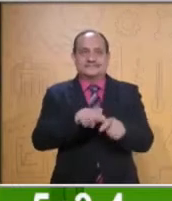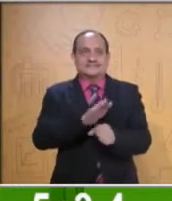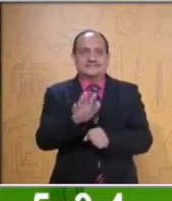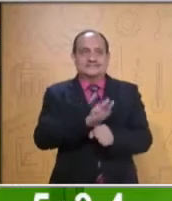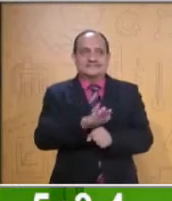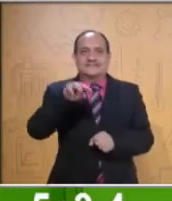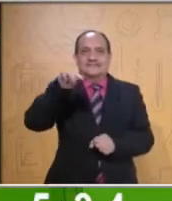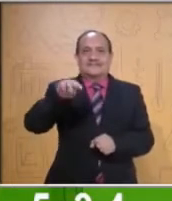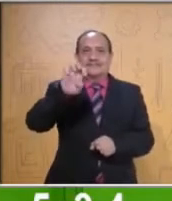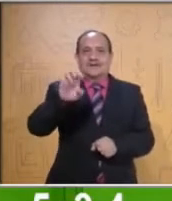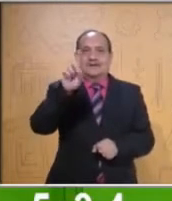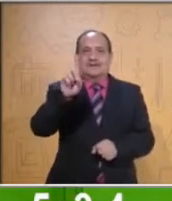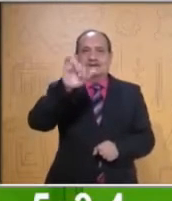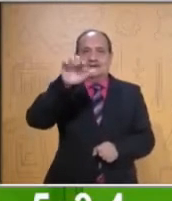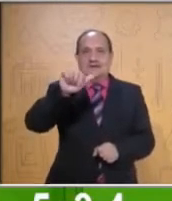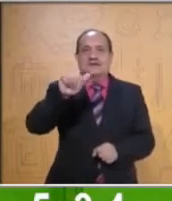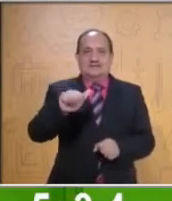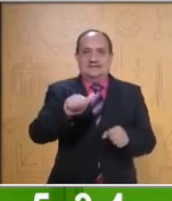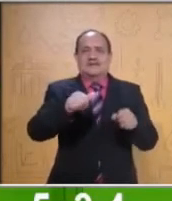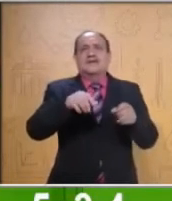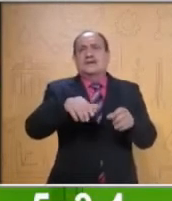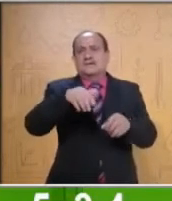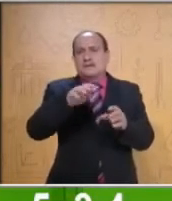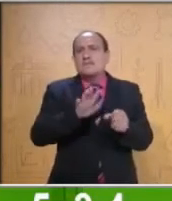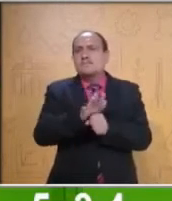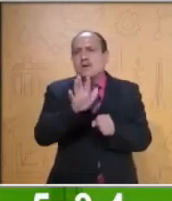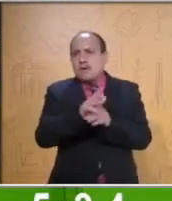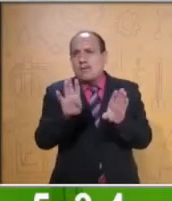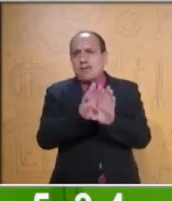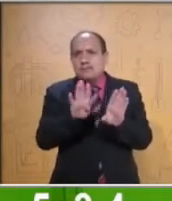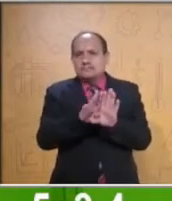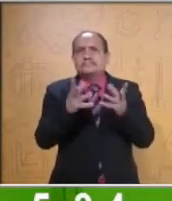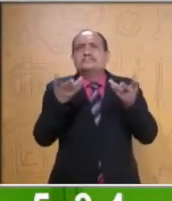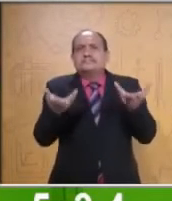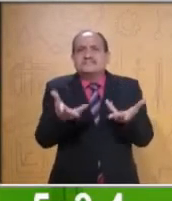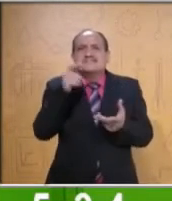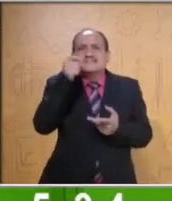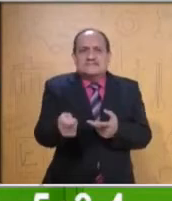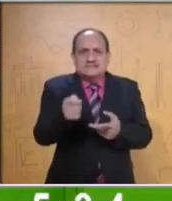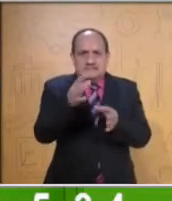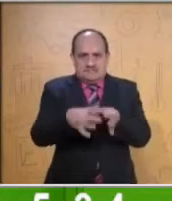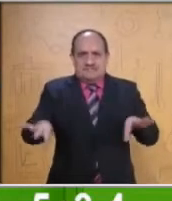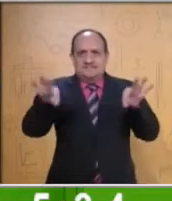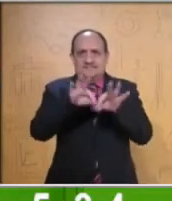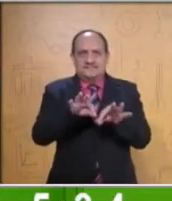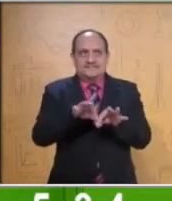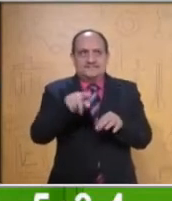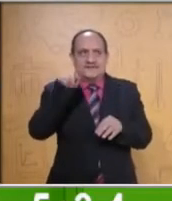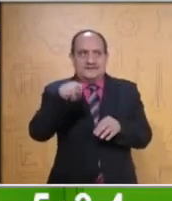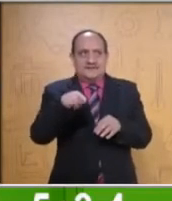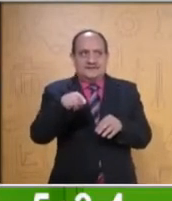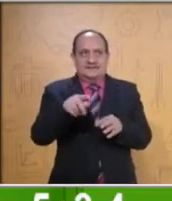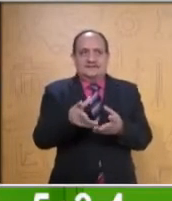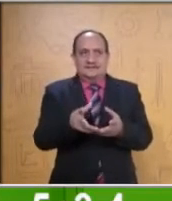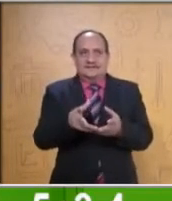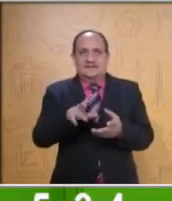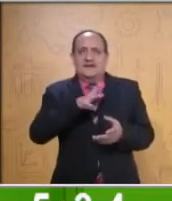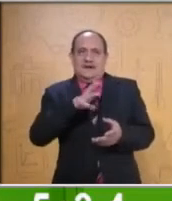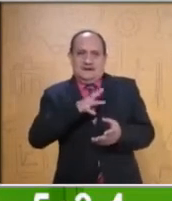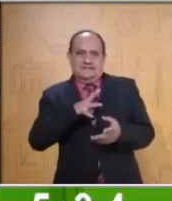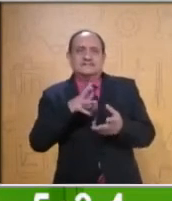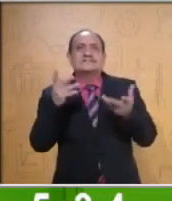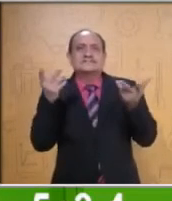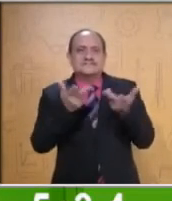a trabajar con la mediana. En la mediana, ¿cuál es la situación más importante? Aquí en la mediana lo que yo tengo que